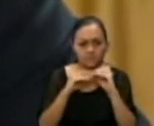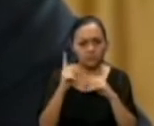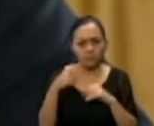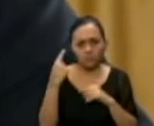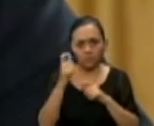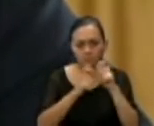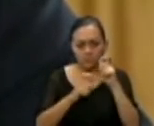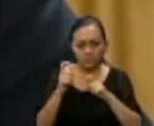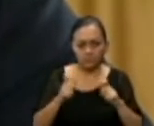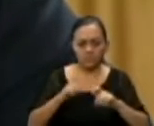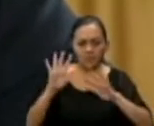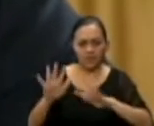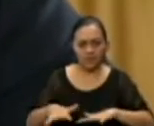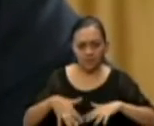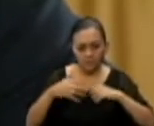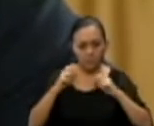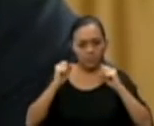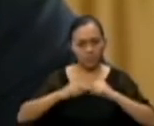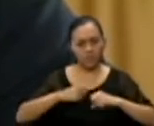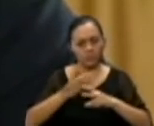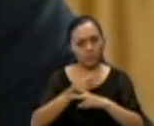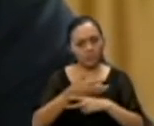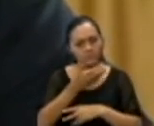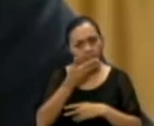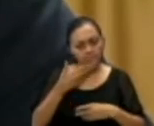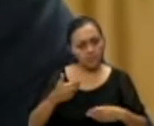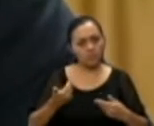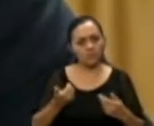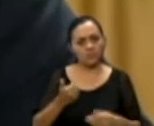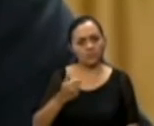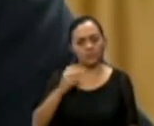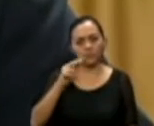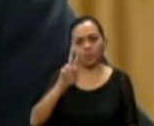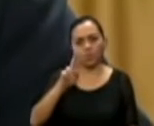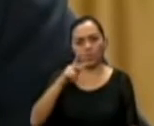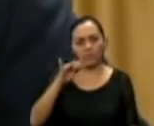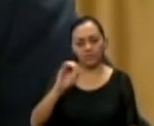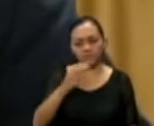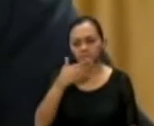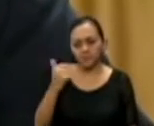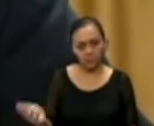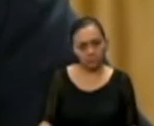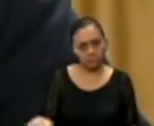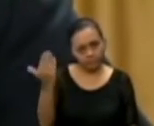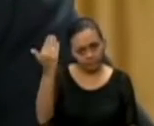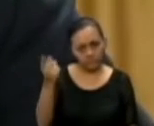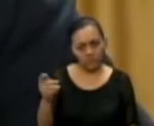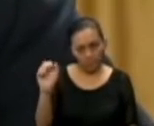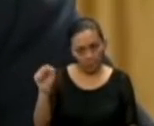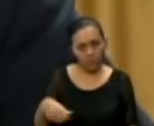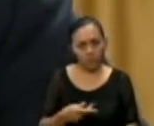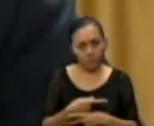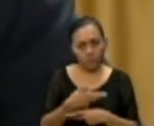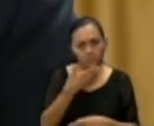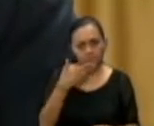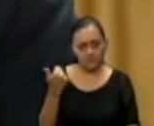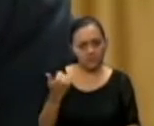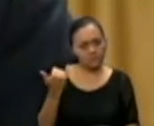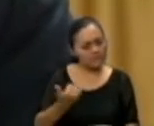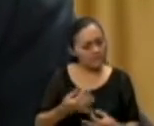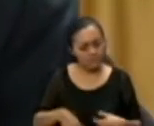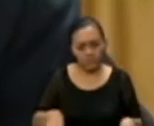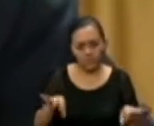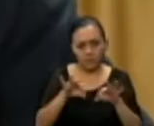agrícolas unidades producción agrícola las rutas de subsistencia el incremento de productividad y esto es clave